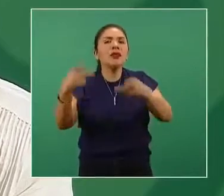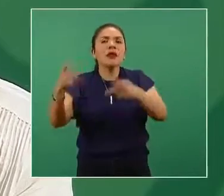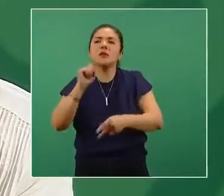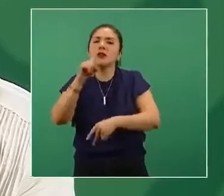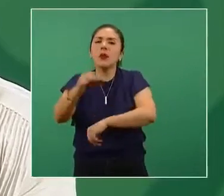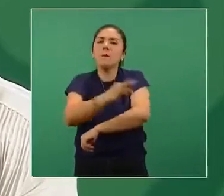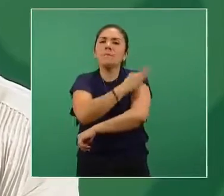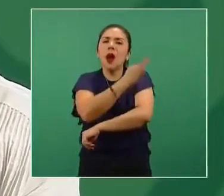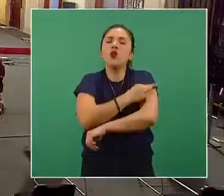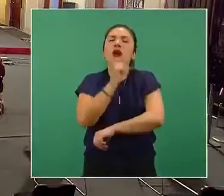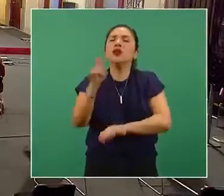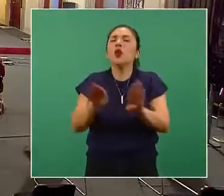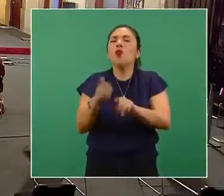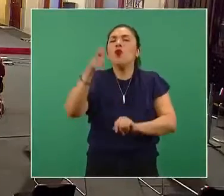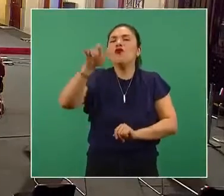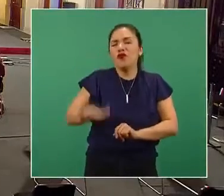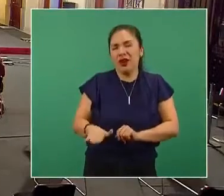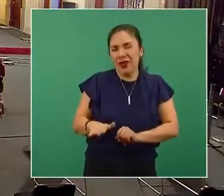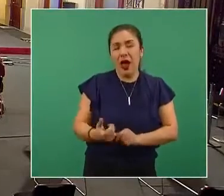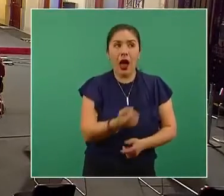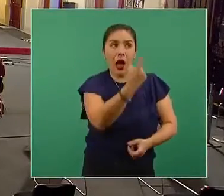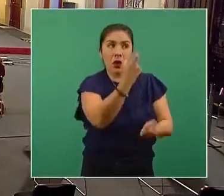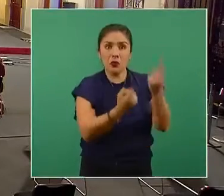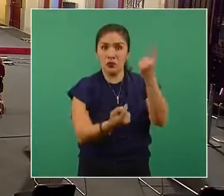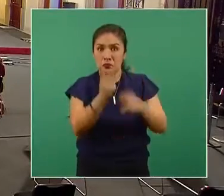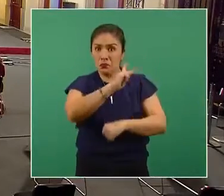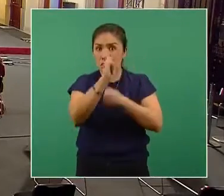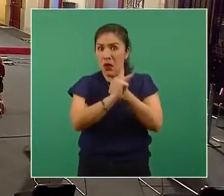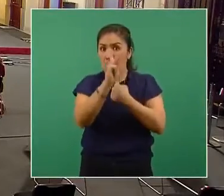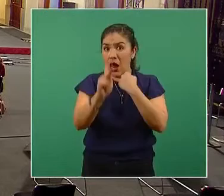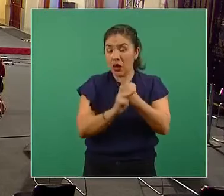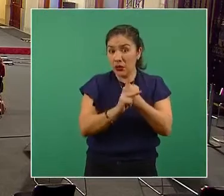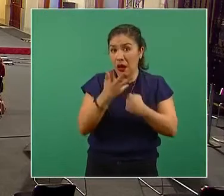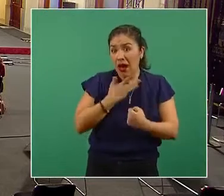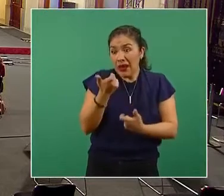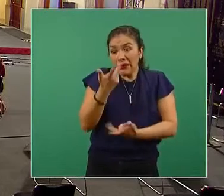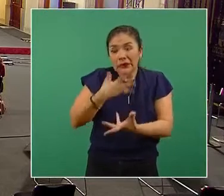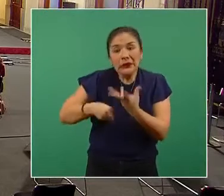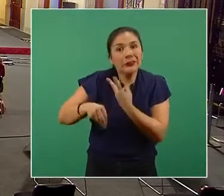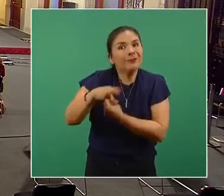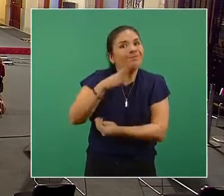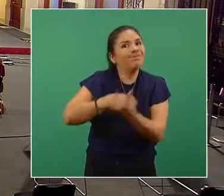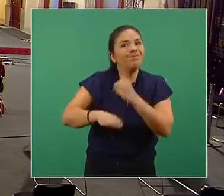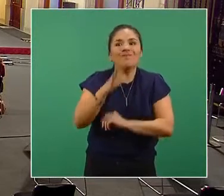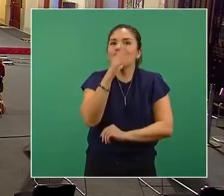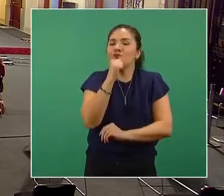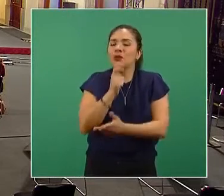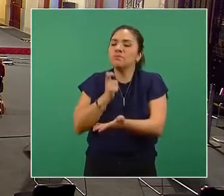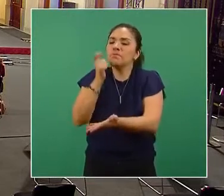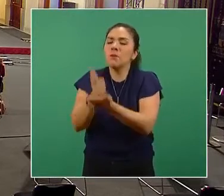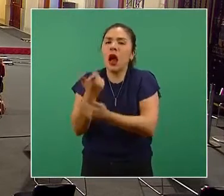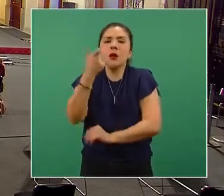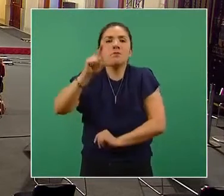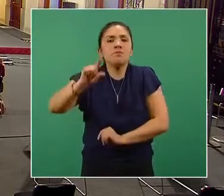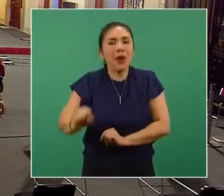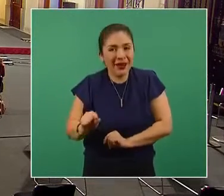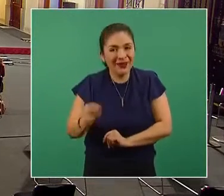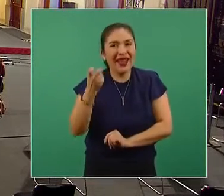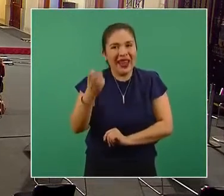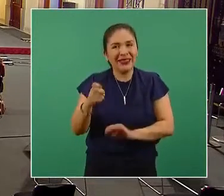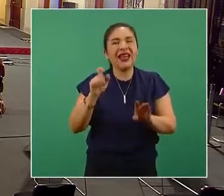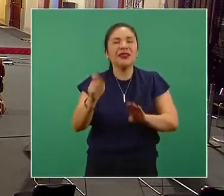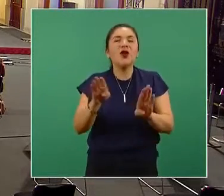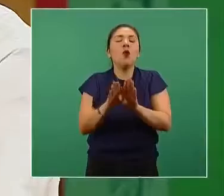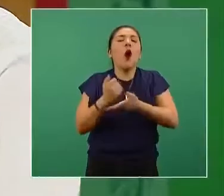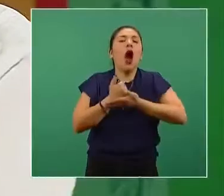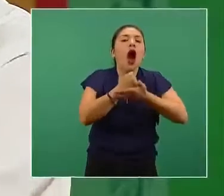estas vacunas. Hay países que no tienen esos recursos y pagan un costo menor, y por eso es un mecanismo